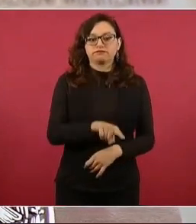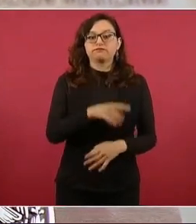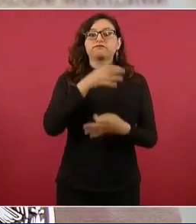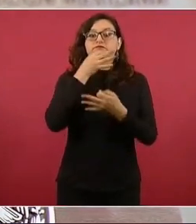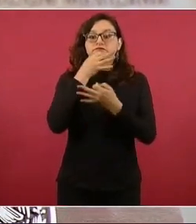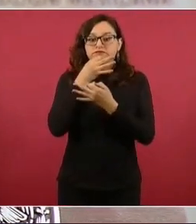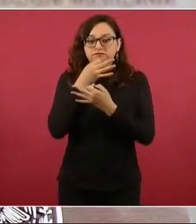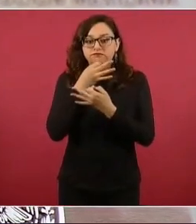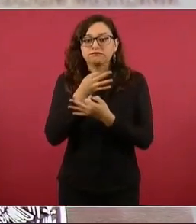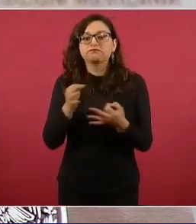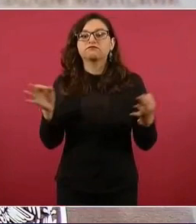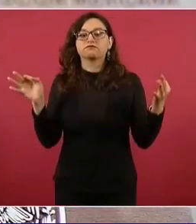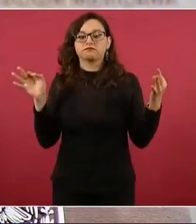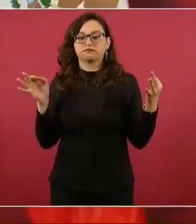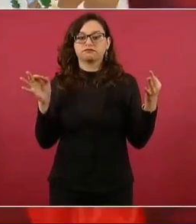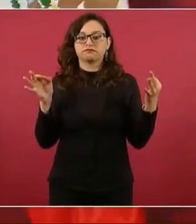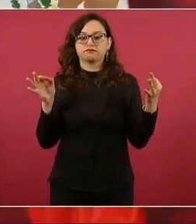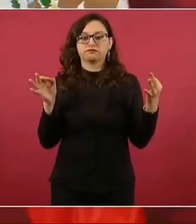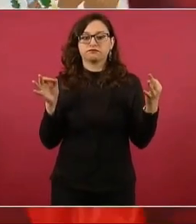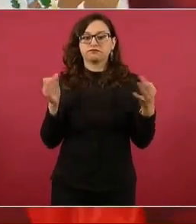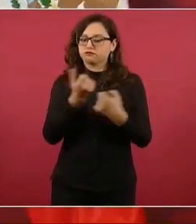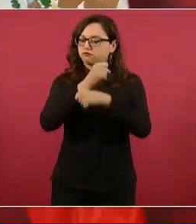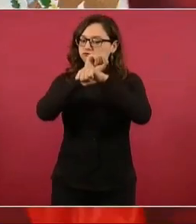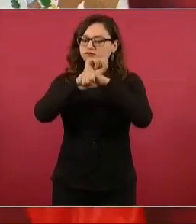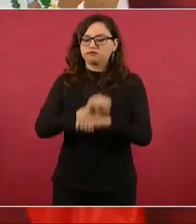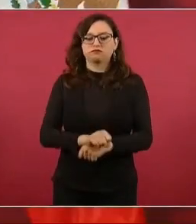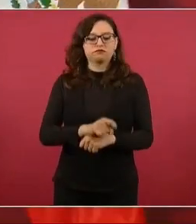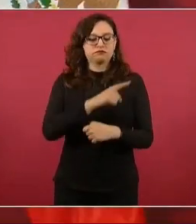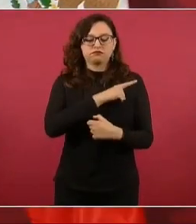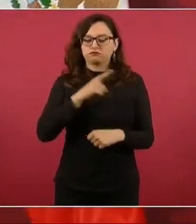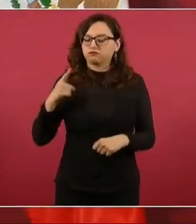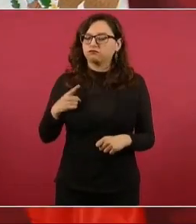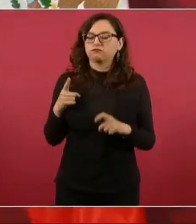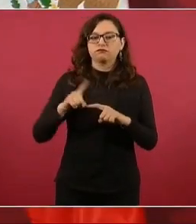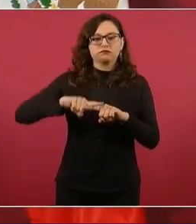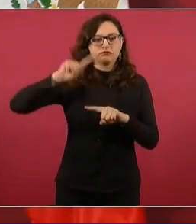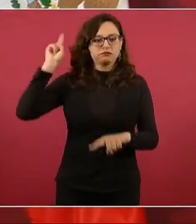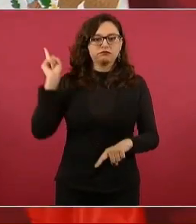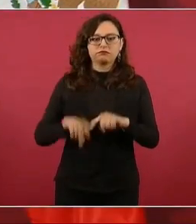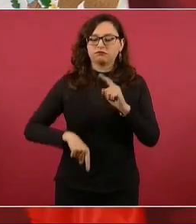proclama la abolición de la esclavitud,